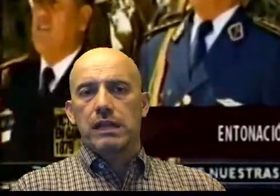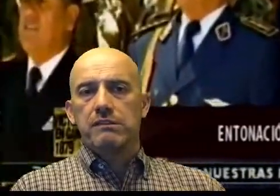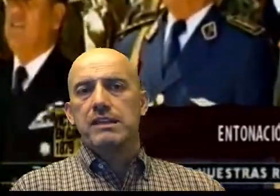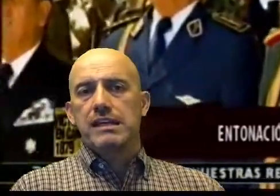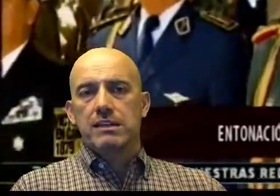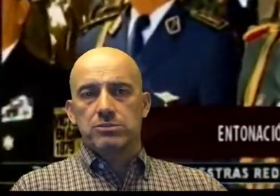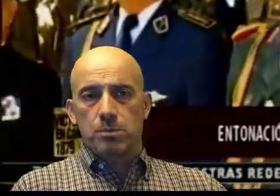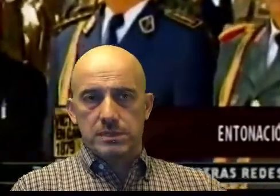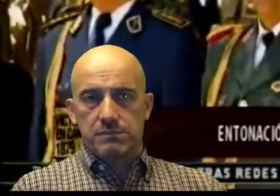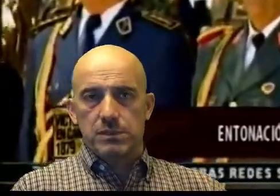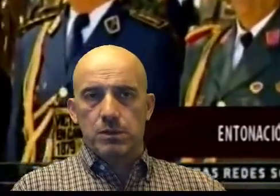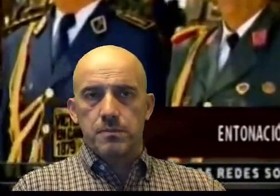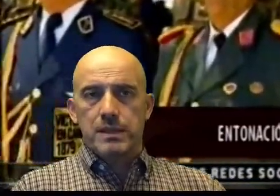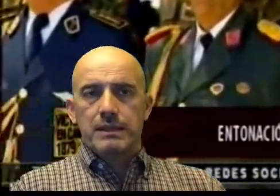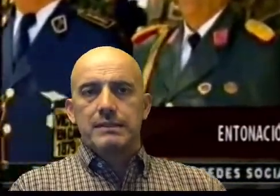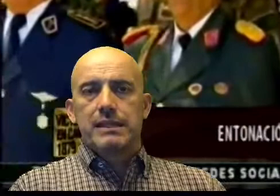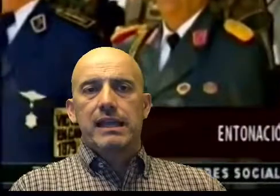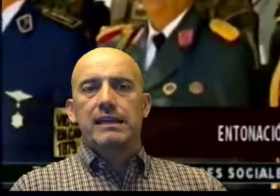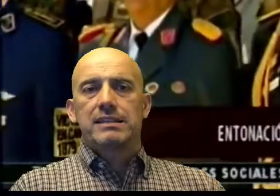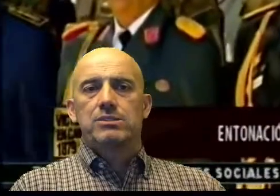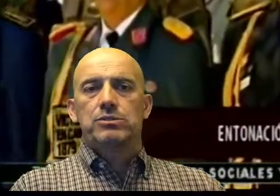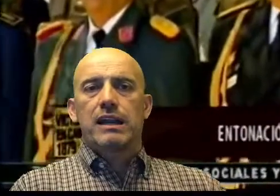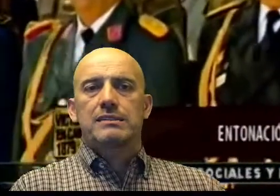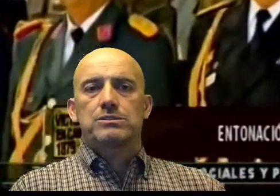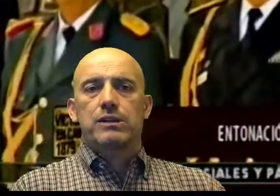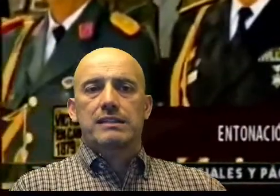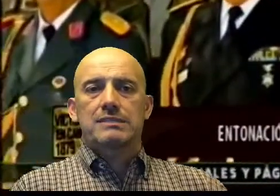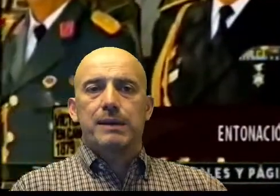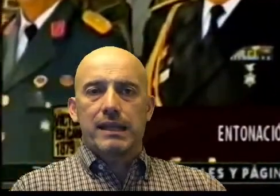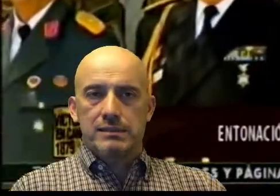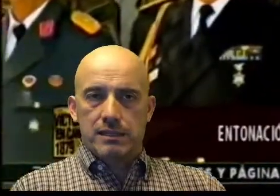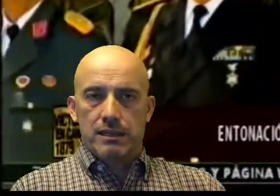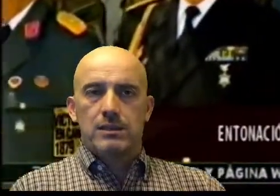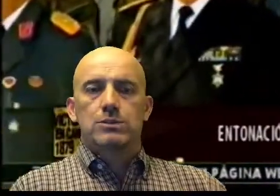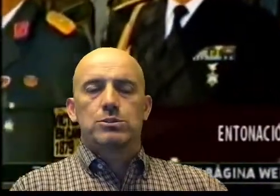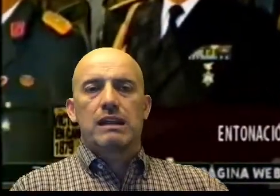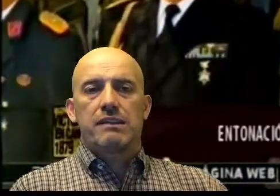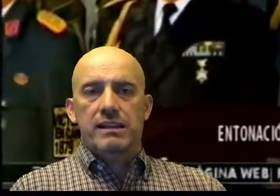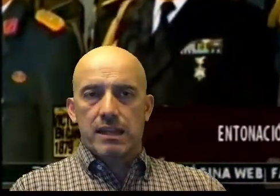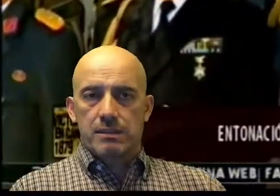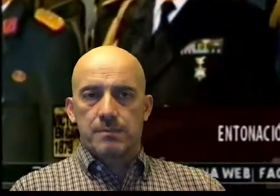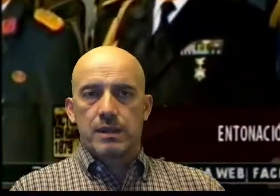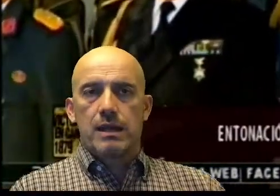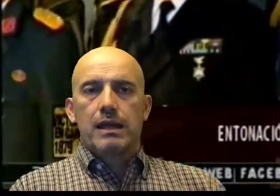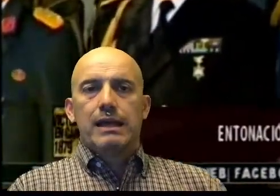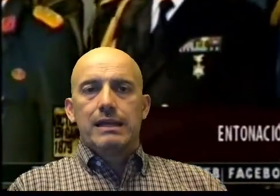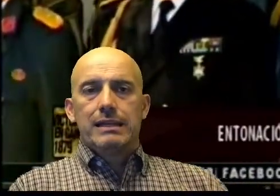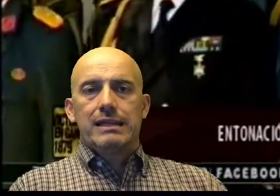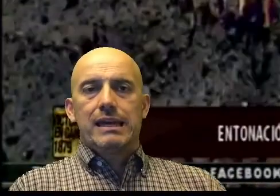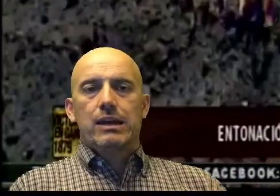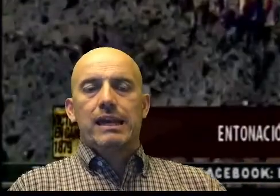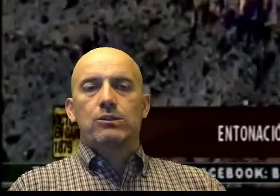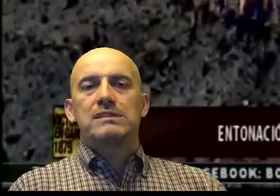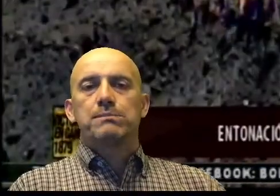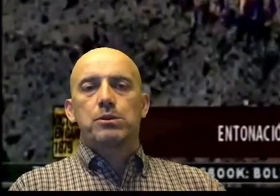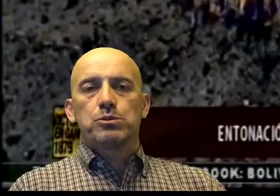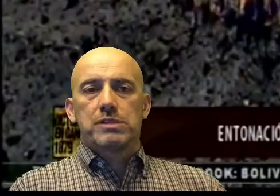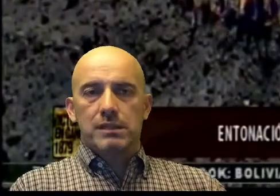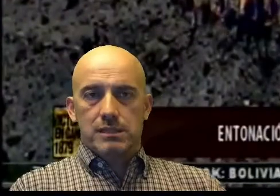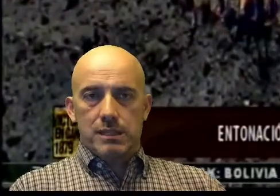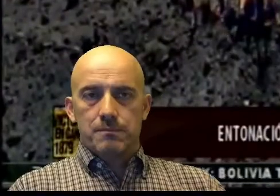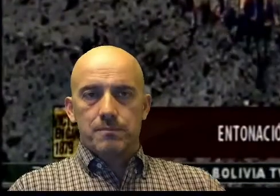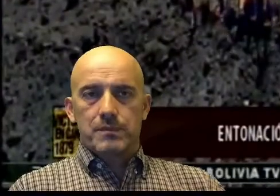de no de bolivia de llegar al océano pacífico tenía que ser su el ex ahora transparencia sobre la verdad y que era